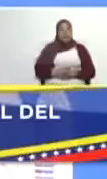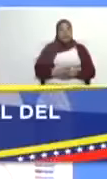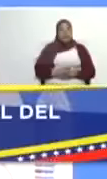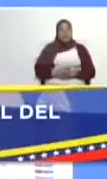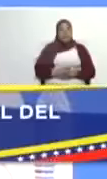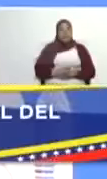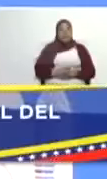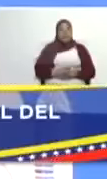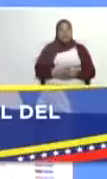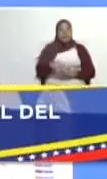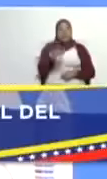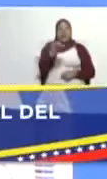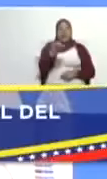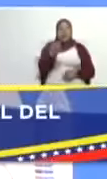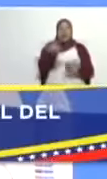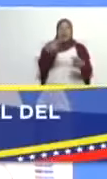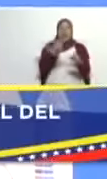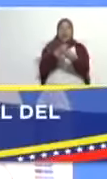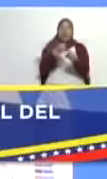algo a ustedes,